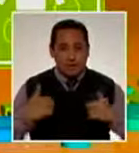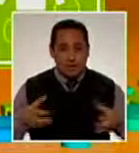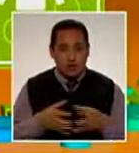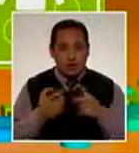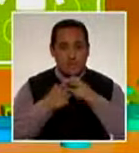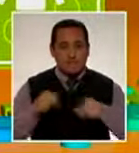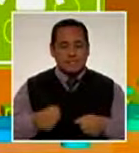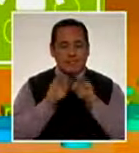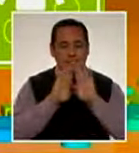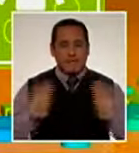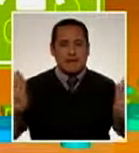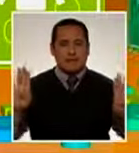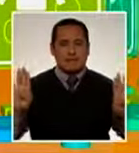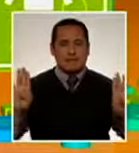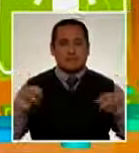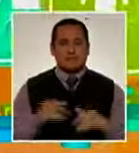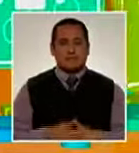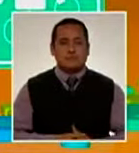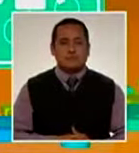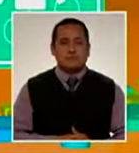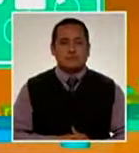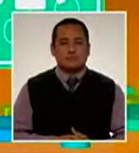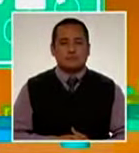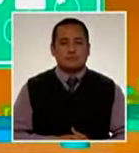nosotros, que aquí empieza Sin Barreras.